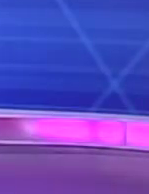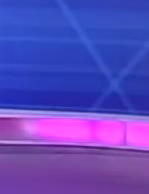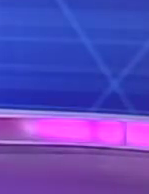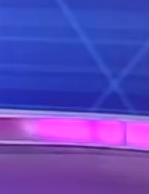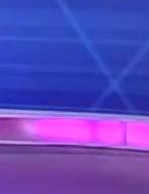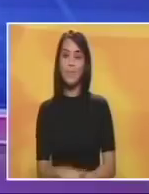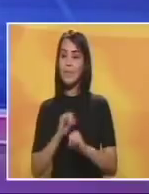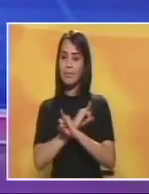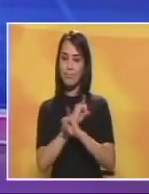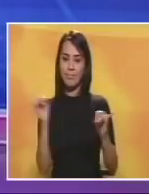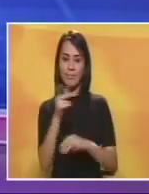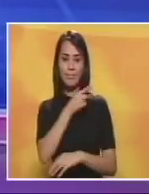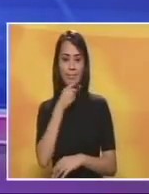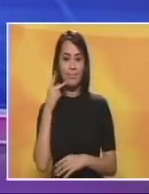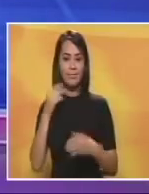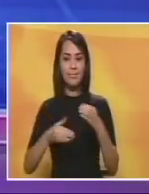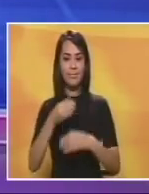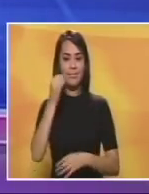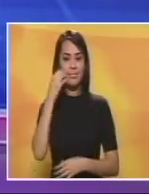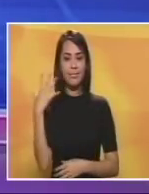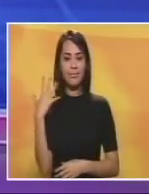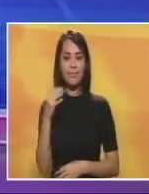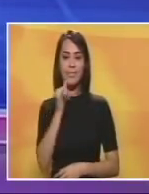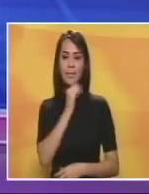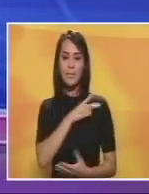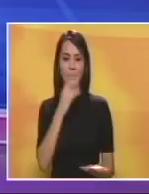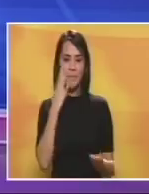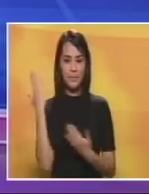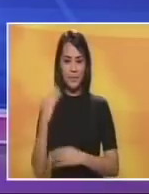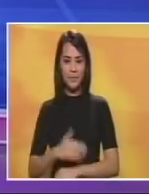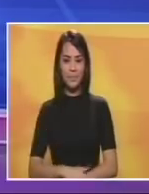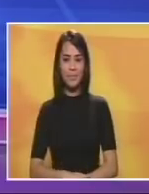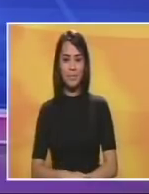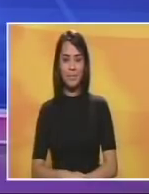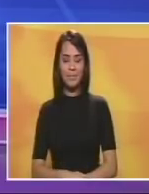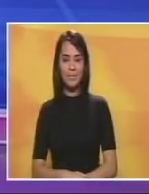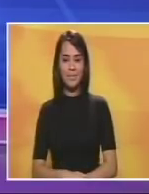Así llegamos al final de las noticias de espectáculos. Sigan con más de su noticiero Venevisión.